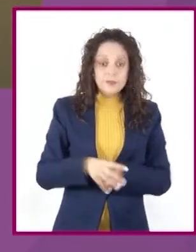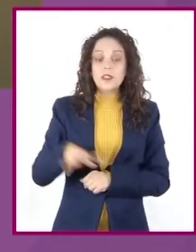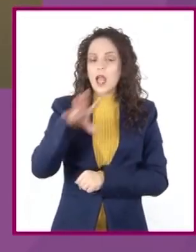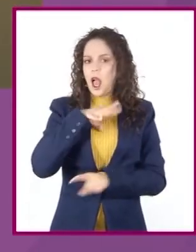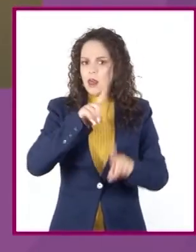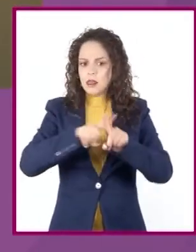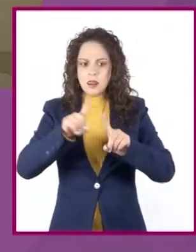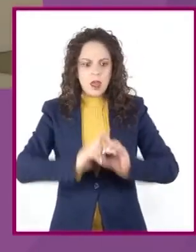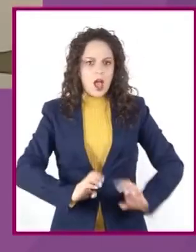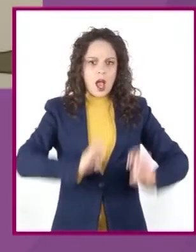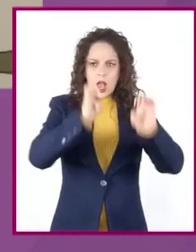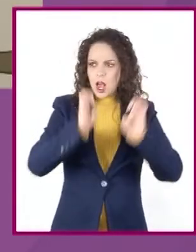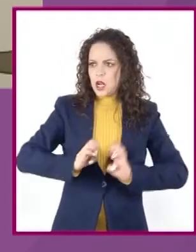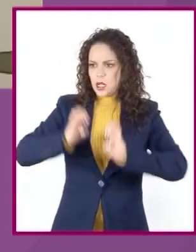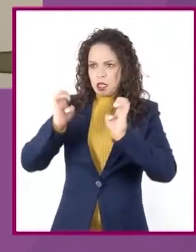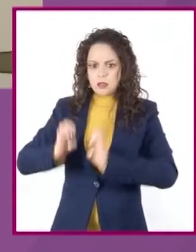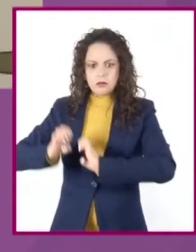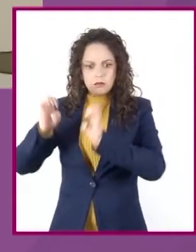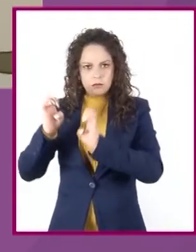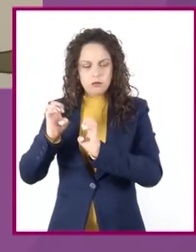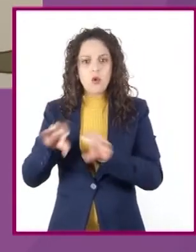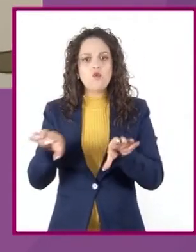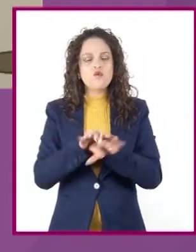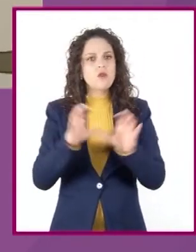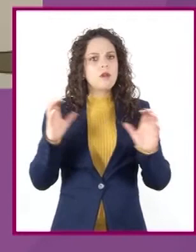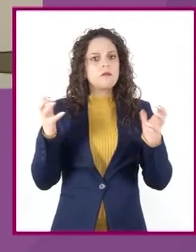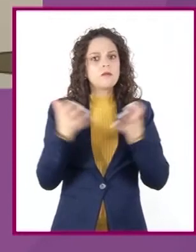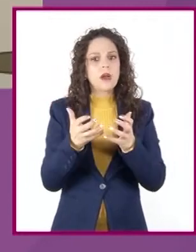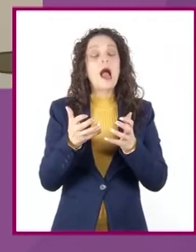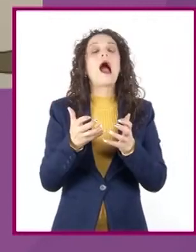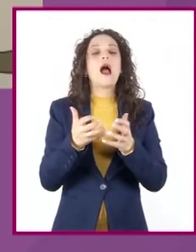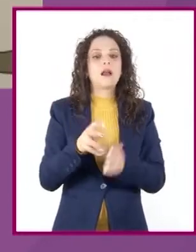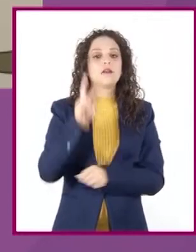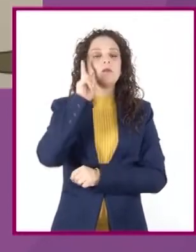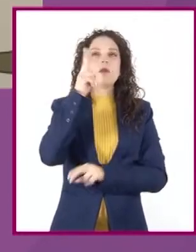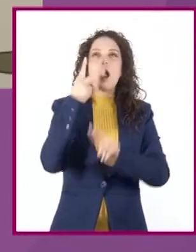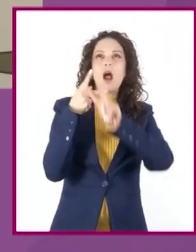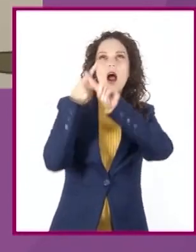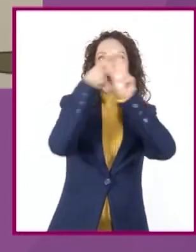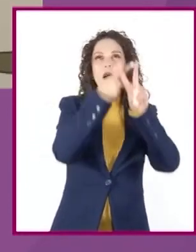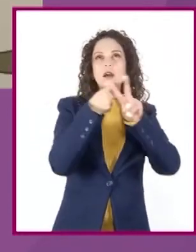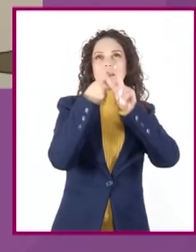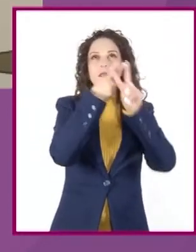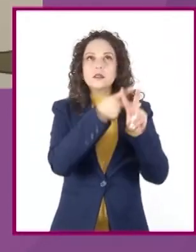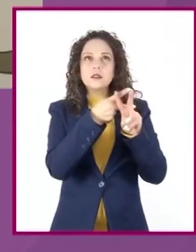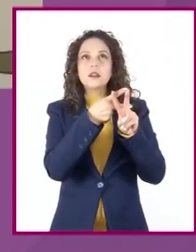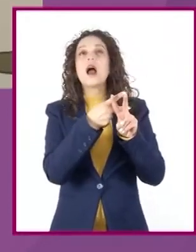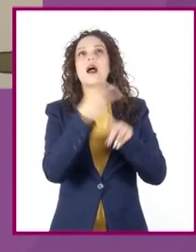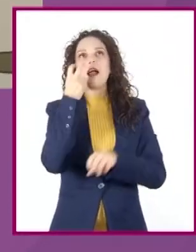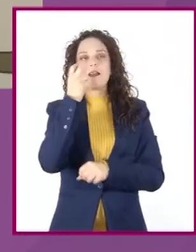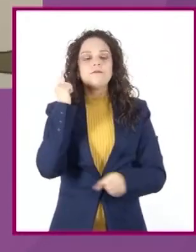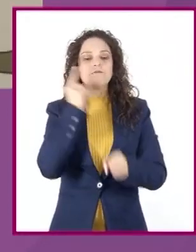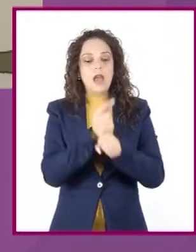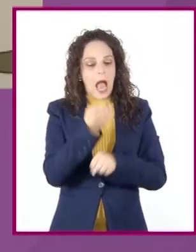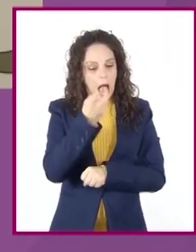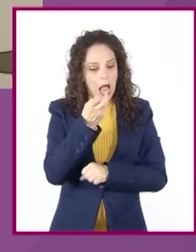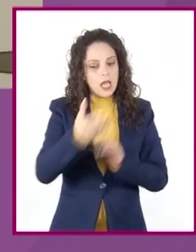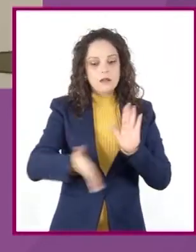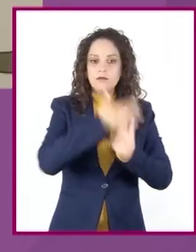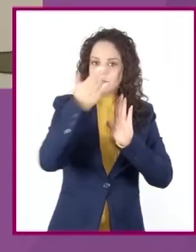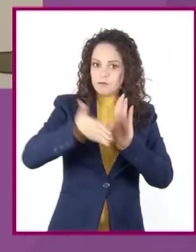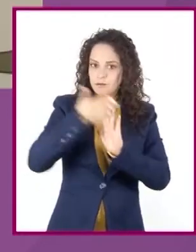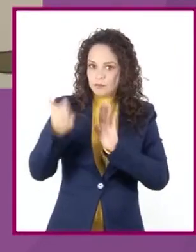cuya orientación estaba basada en fenómenos astronómicos. En ella, realizaban sus